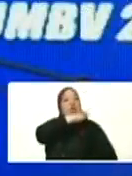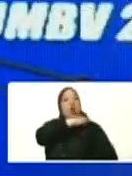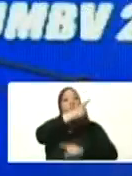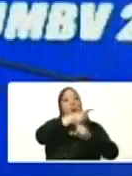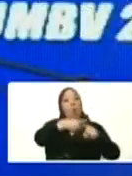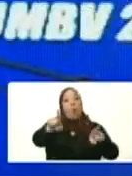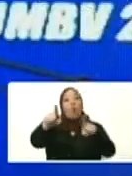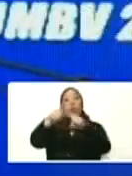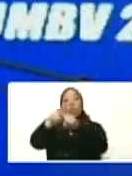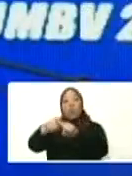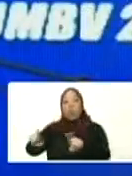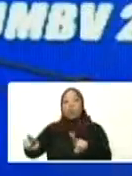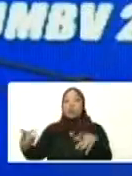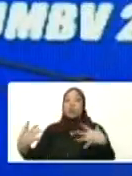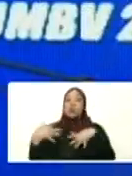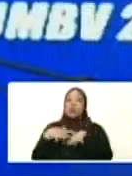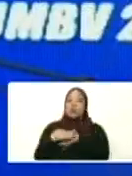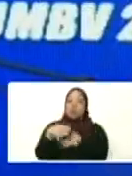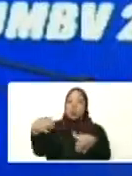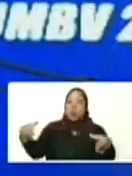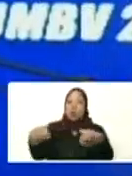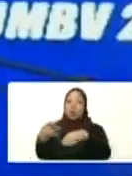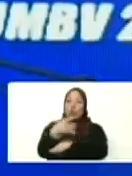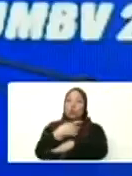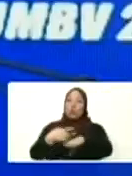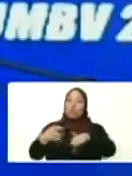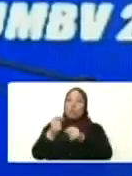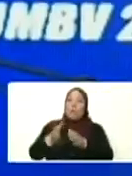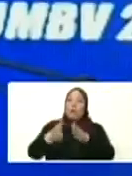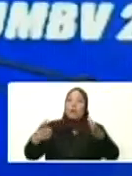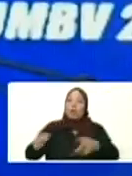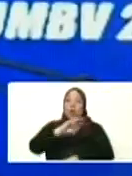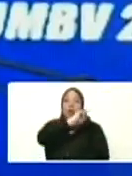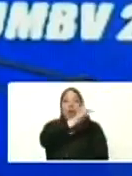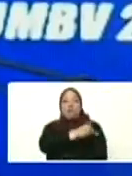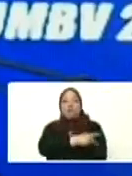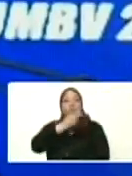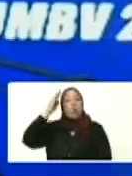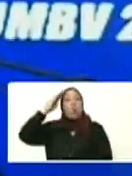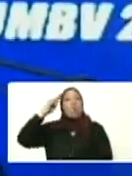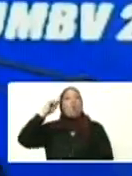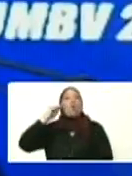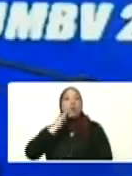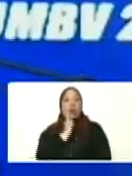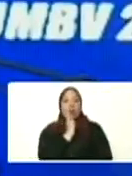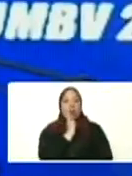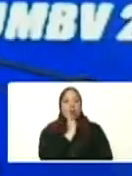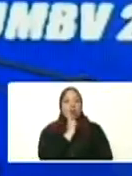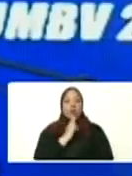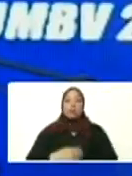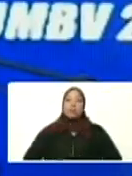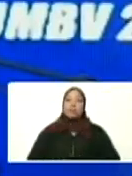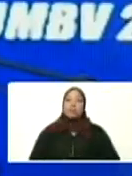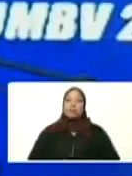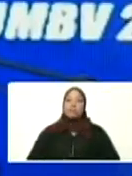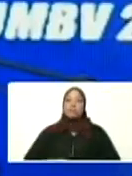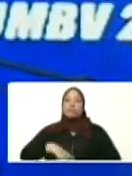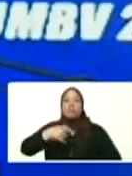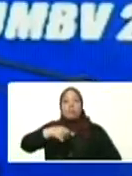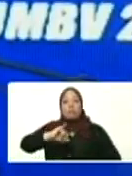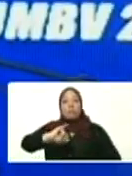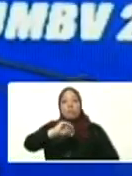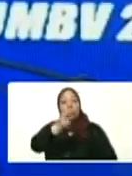almirantes, integrantes del Estado Mayor Superior de la Fuerza Armada Nacional Bolivariana. General en